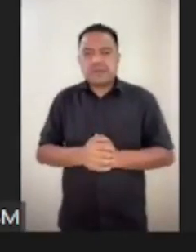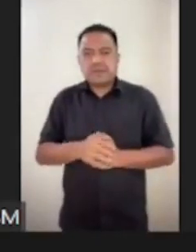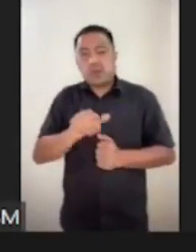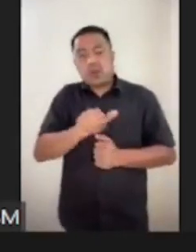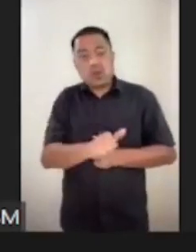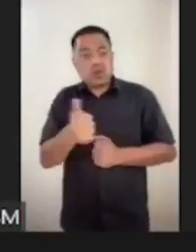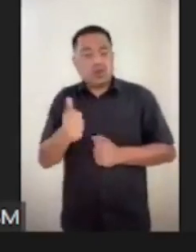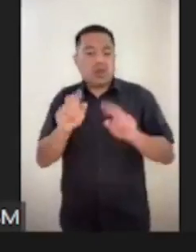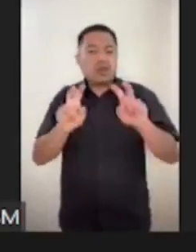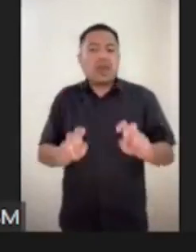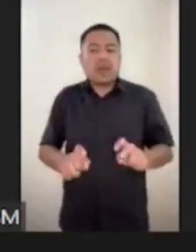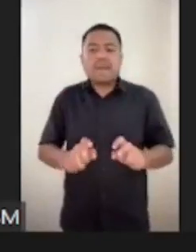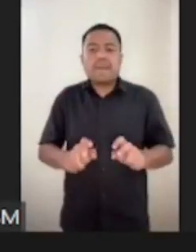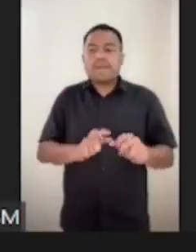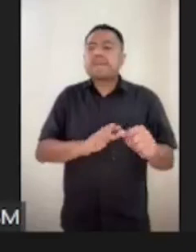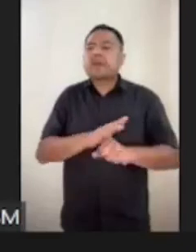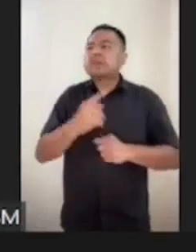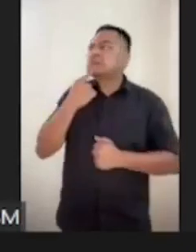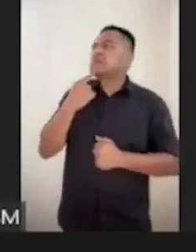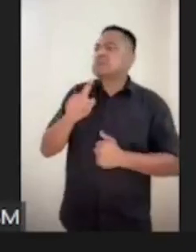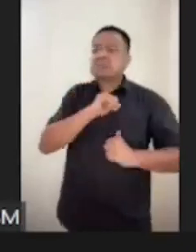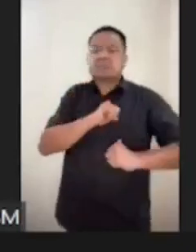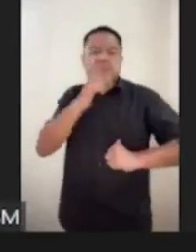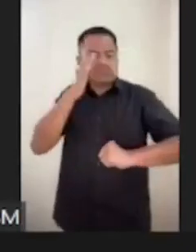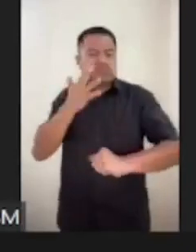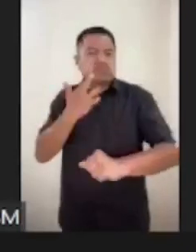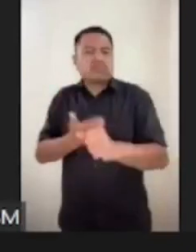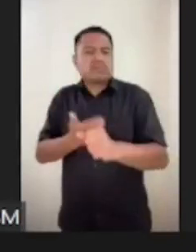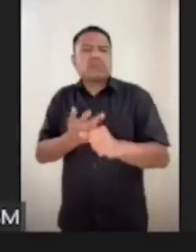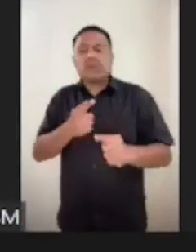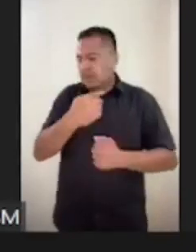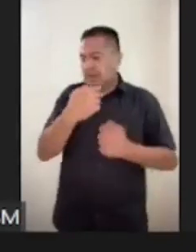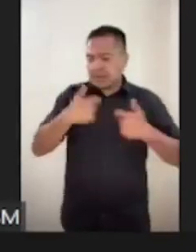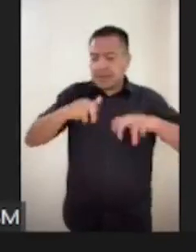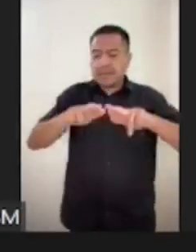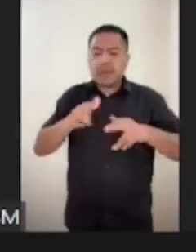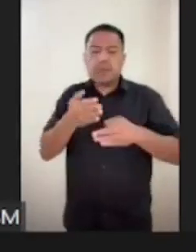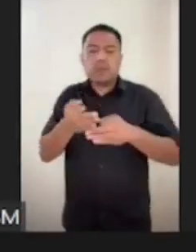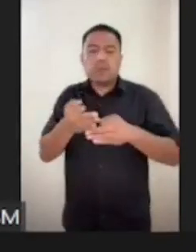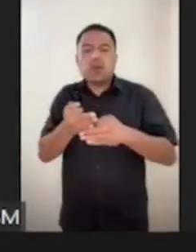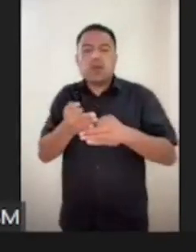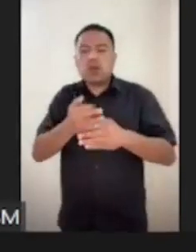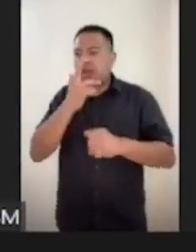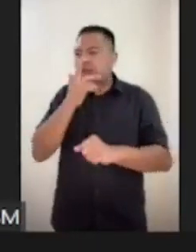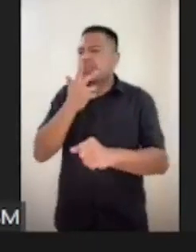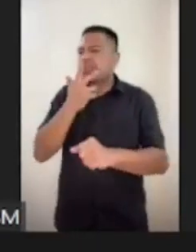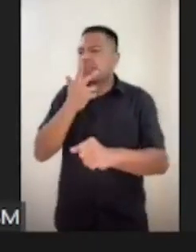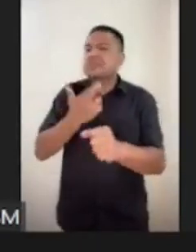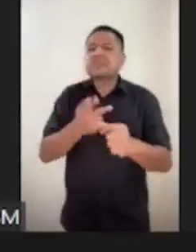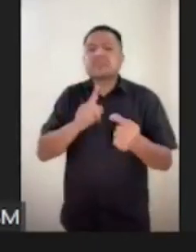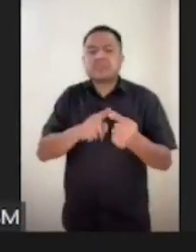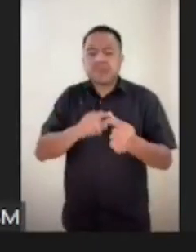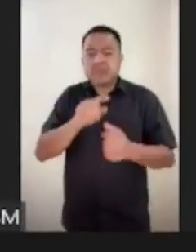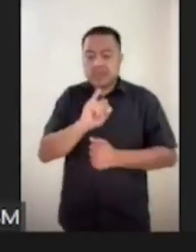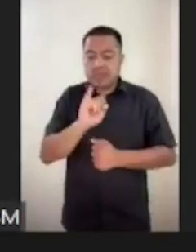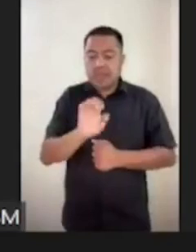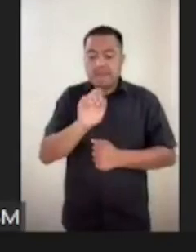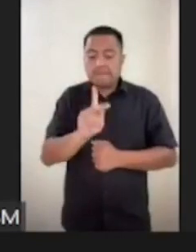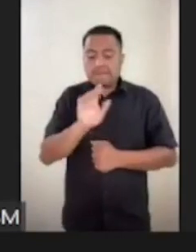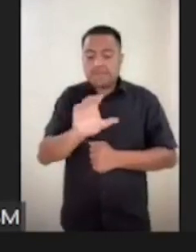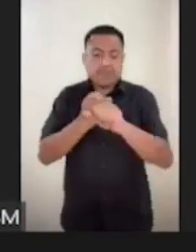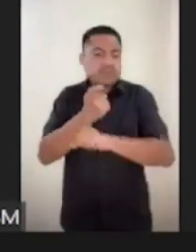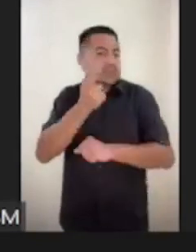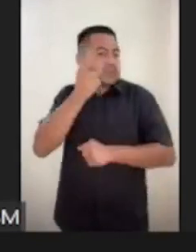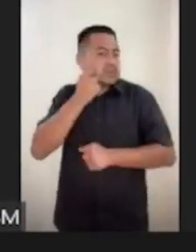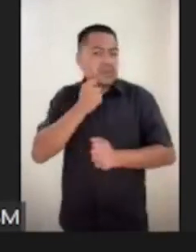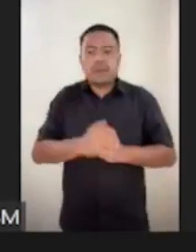siguientes asuntos, la parte actuada son las de representación de Morena y la autoridad responsable del Instituto Electoral y de Participación Ciudadana